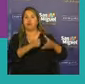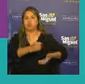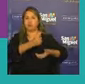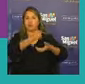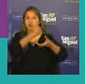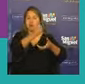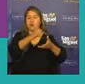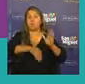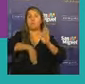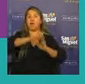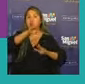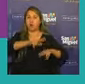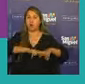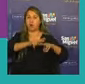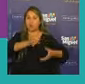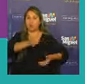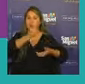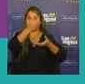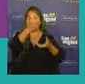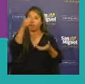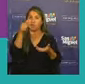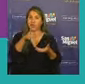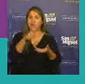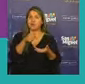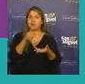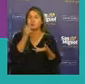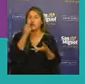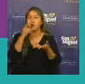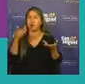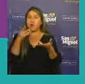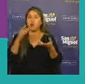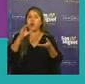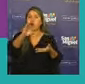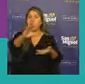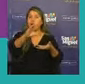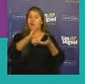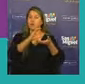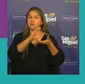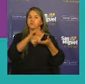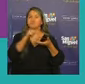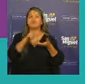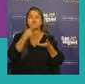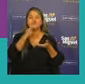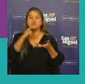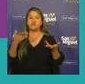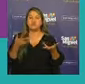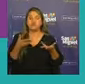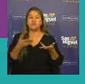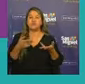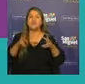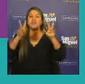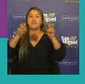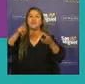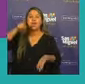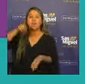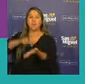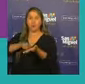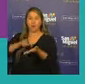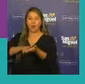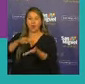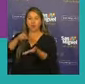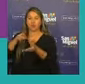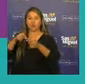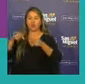el mayor ingreso o el mayor elemento que genera ingresos para nuestra comuna tiene que ver con los impuestos territoriales,